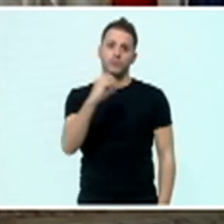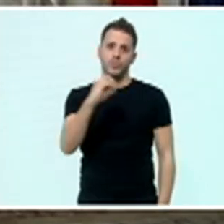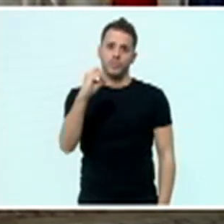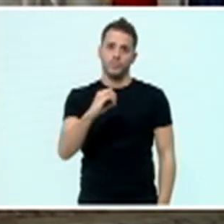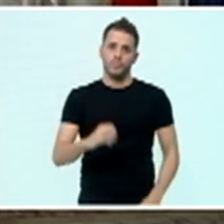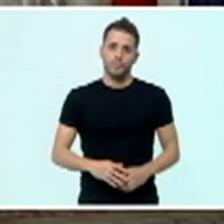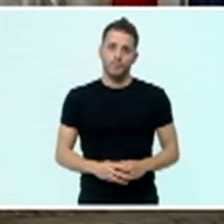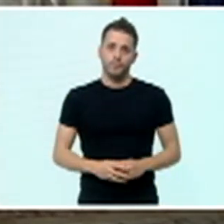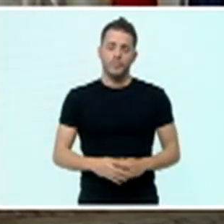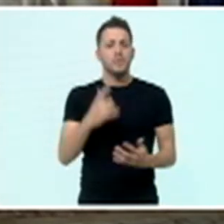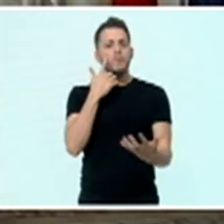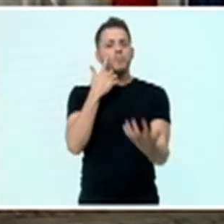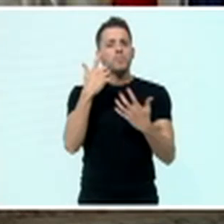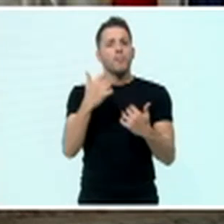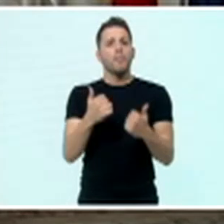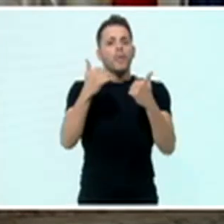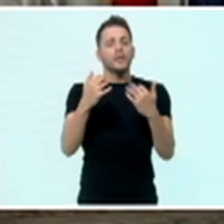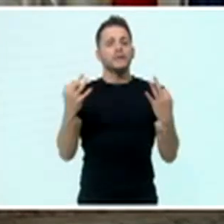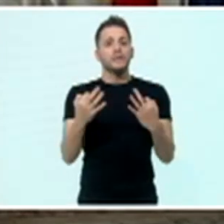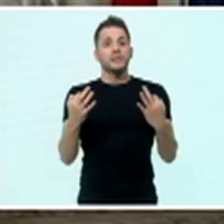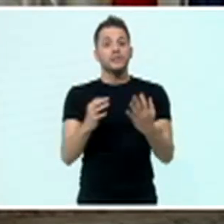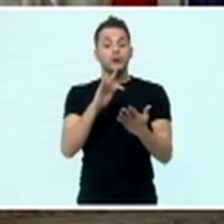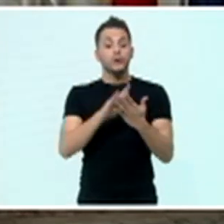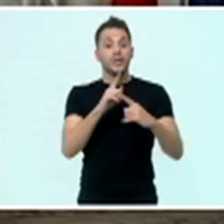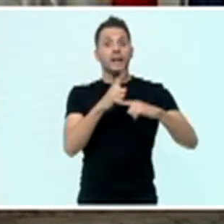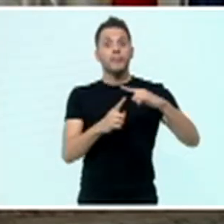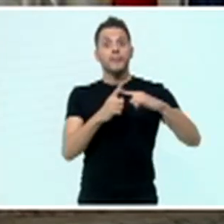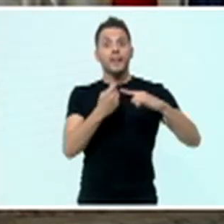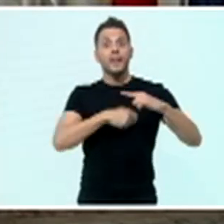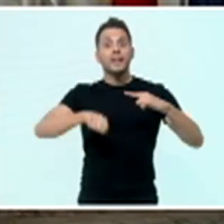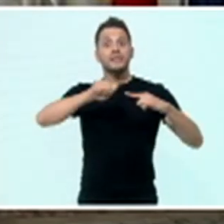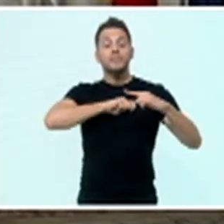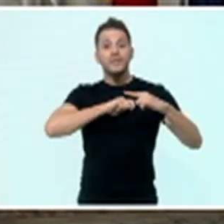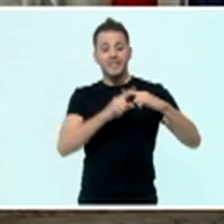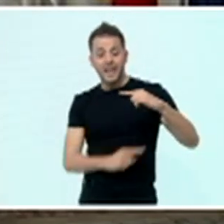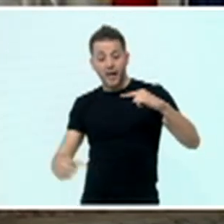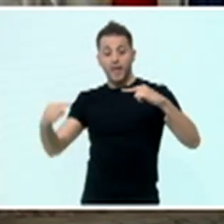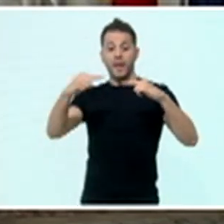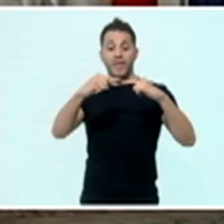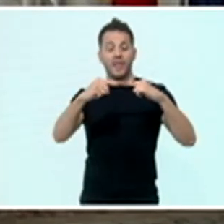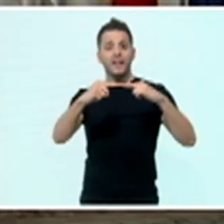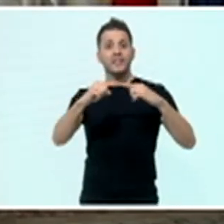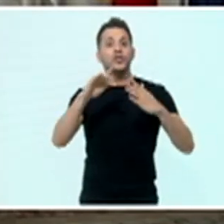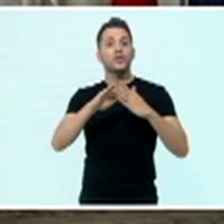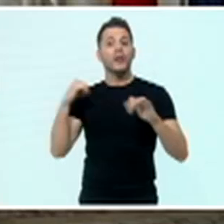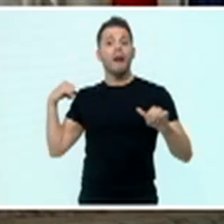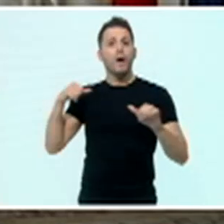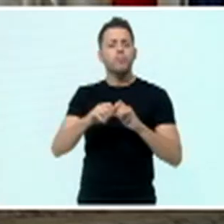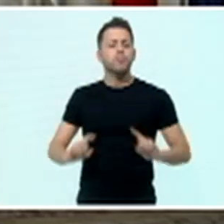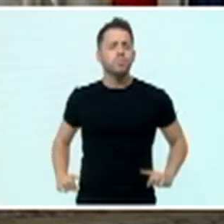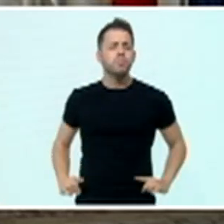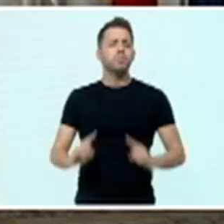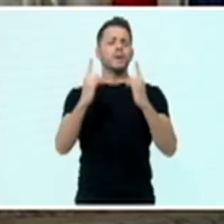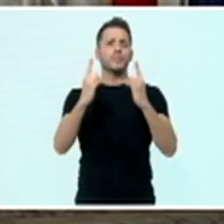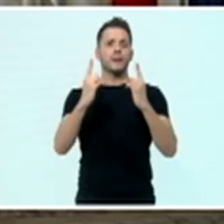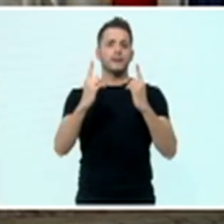lo más relevante es que acabamos en la media del conjunto de España. Es la primera vez que estamos igual que el resto de los